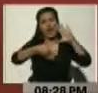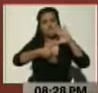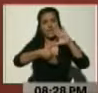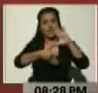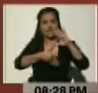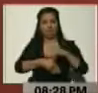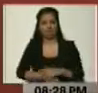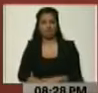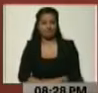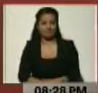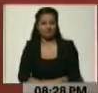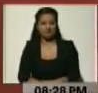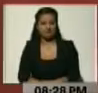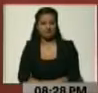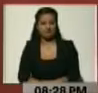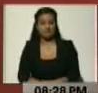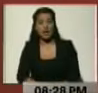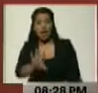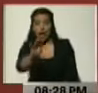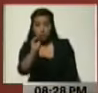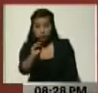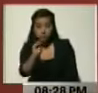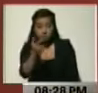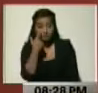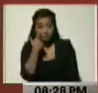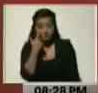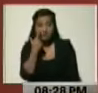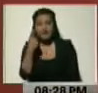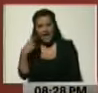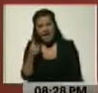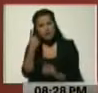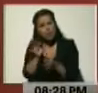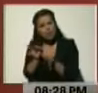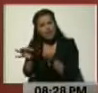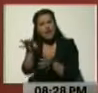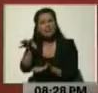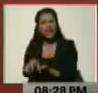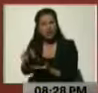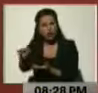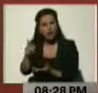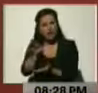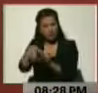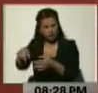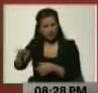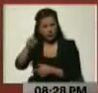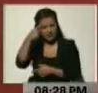Por cierto, en el estado que lleva su nombre, como que no le hicieron ningún reconocimiento.